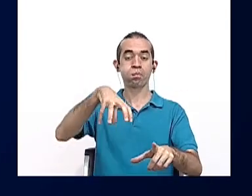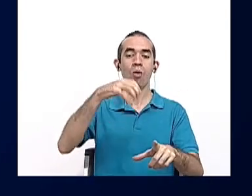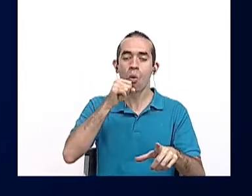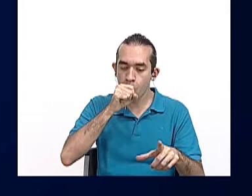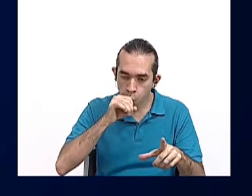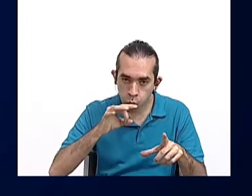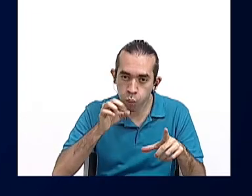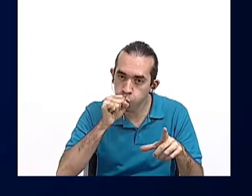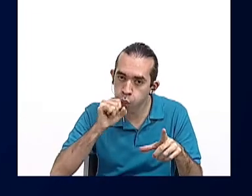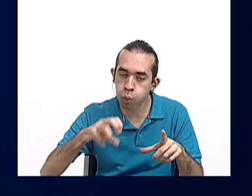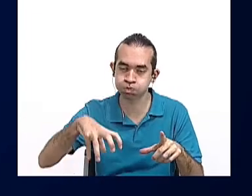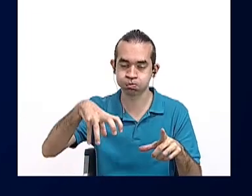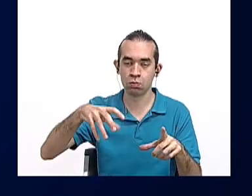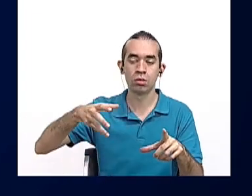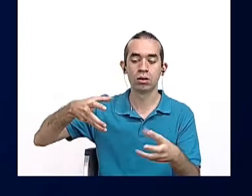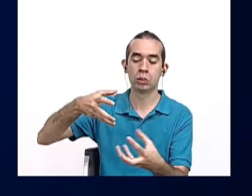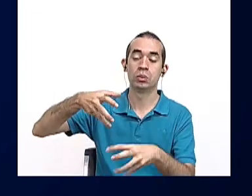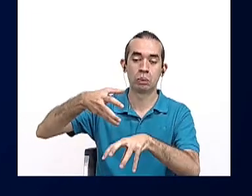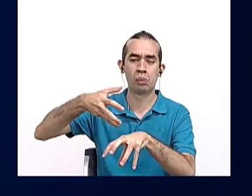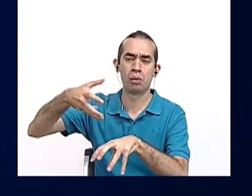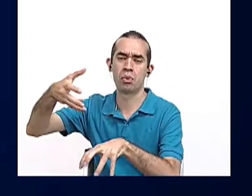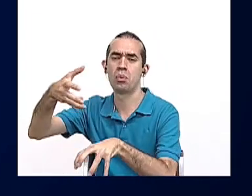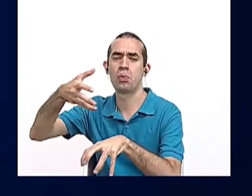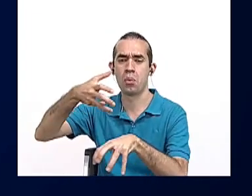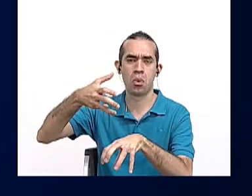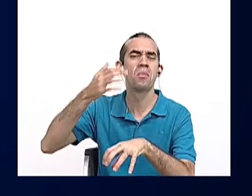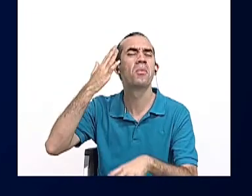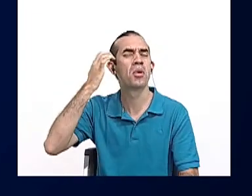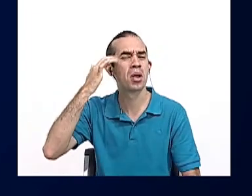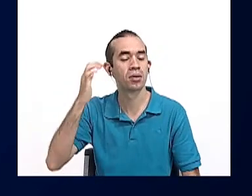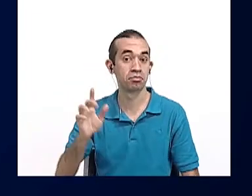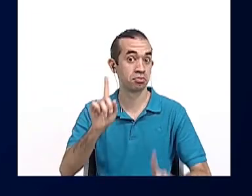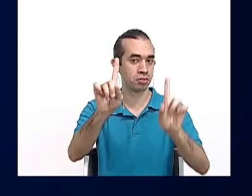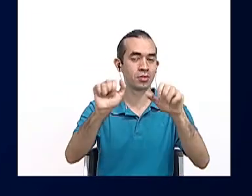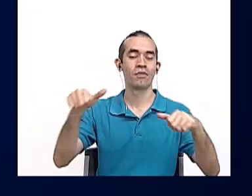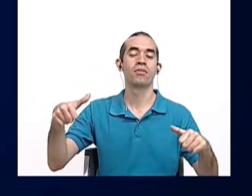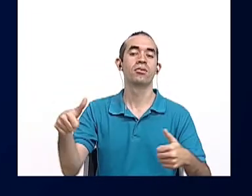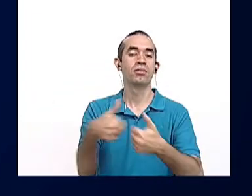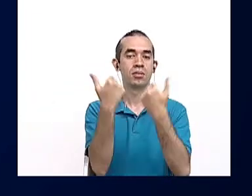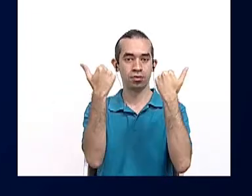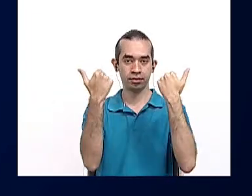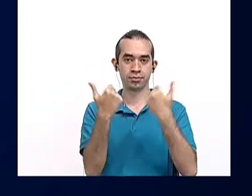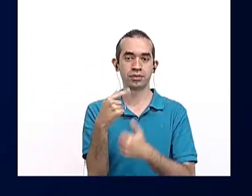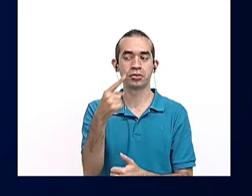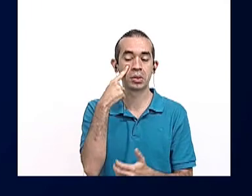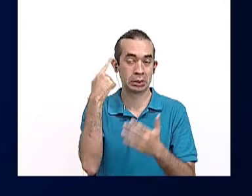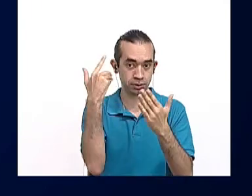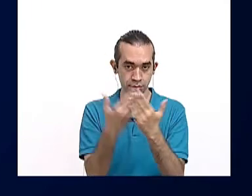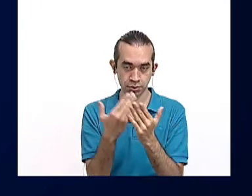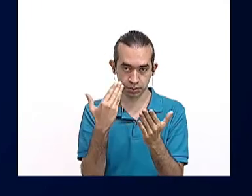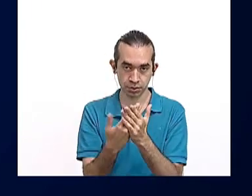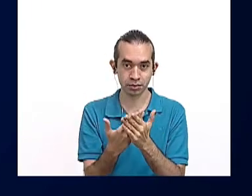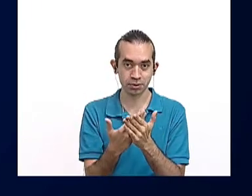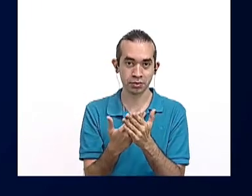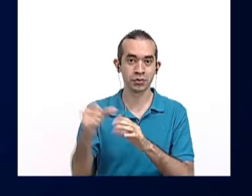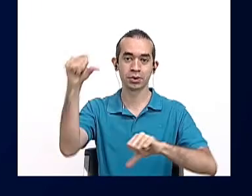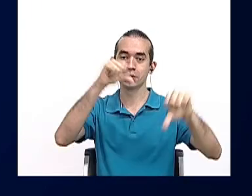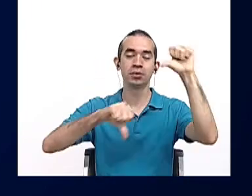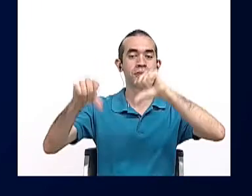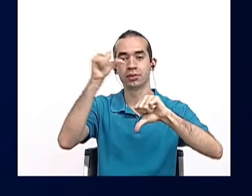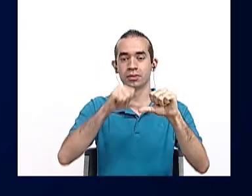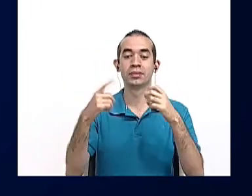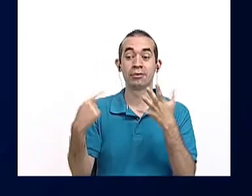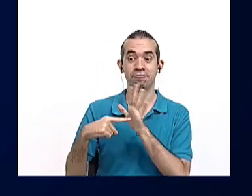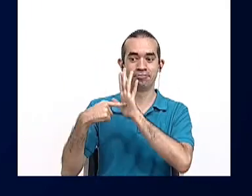burbuja? Ese era el objetivo. Pero les tengo un reto para que comprueben este experimento que nos